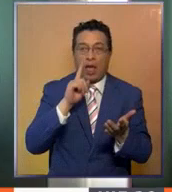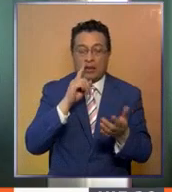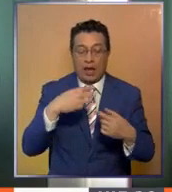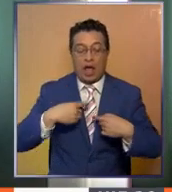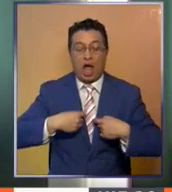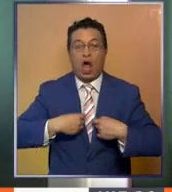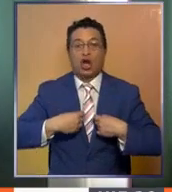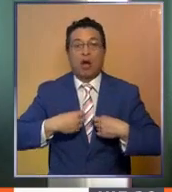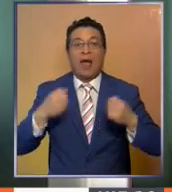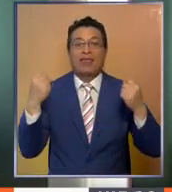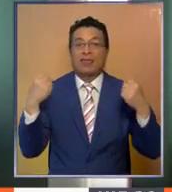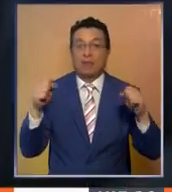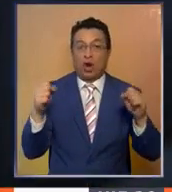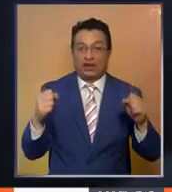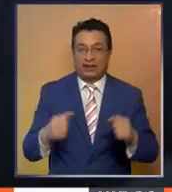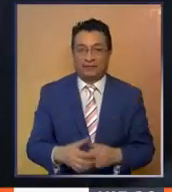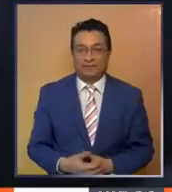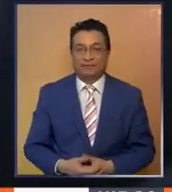ropa deportiva.